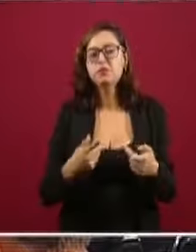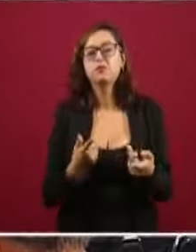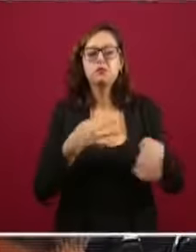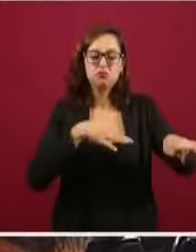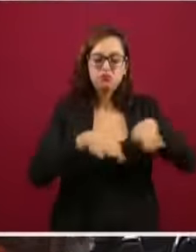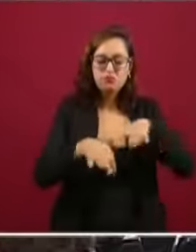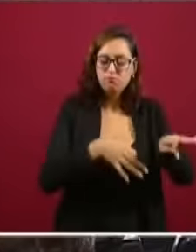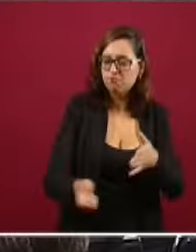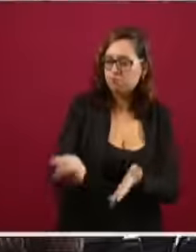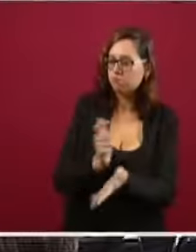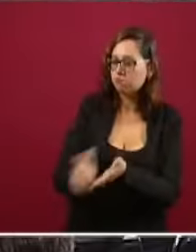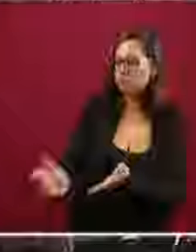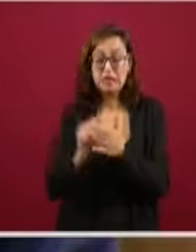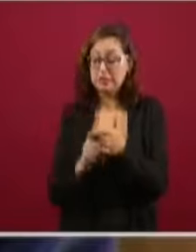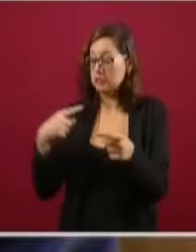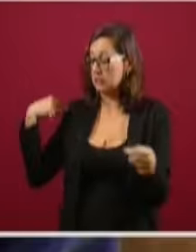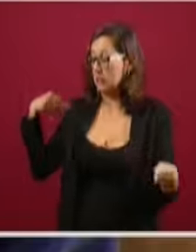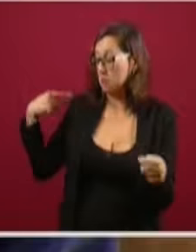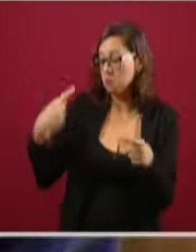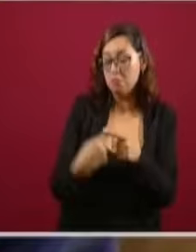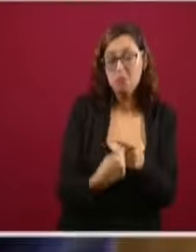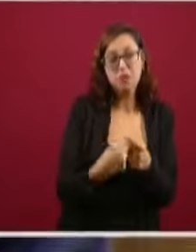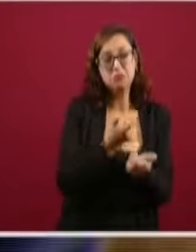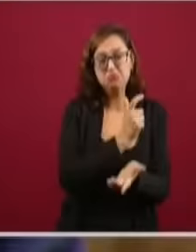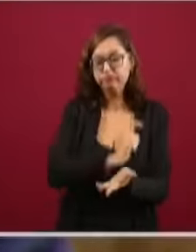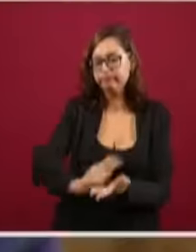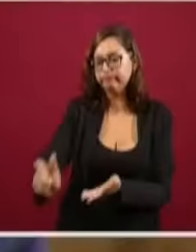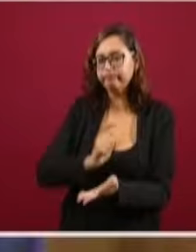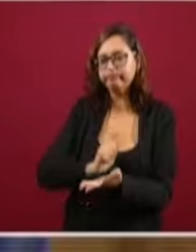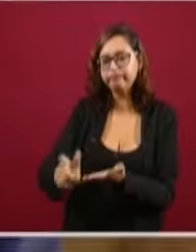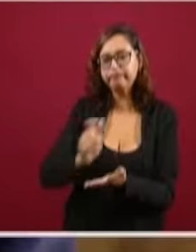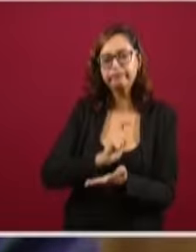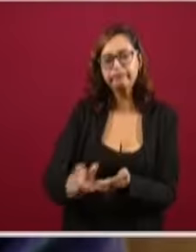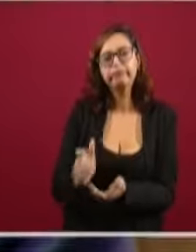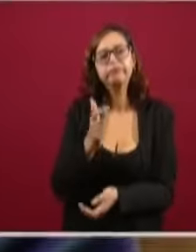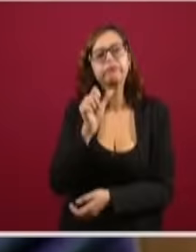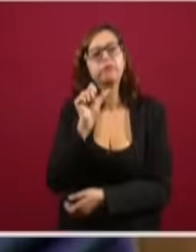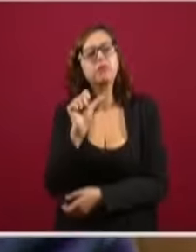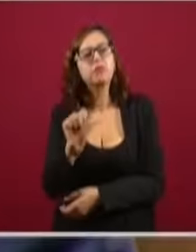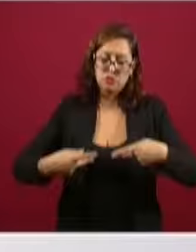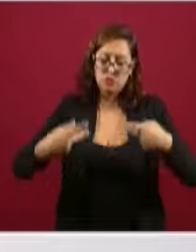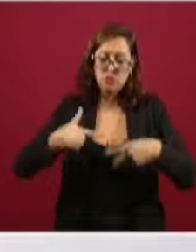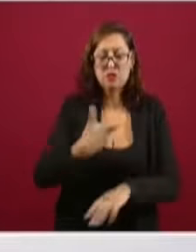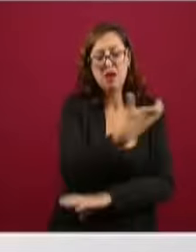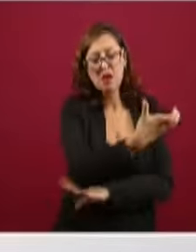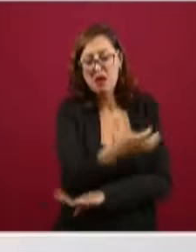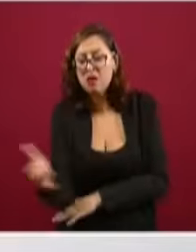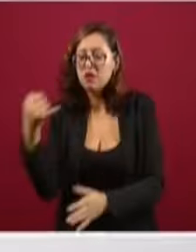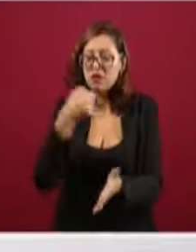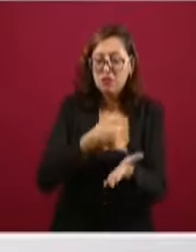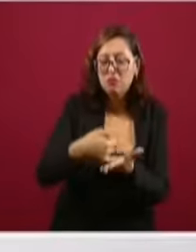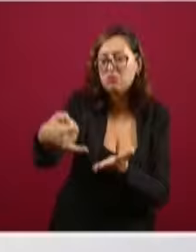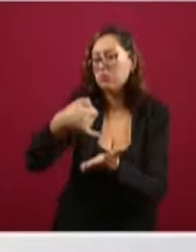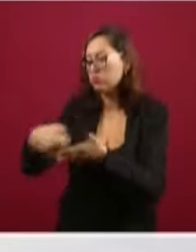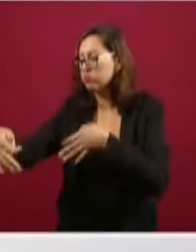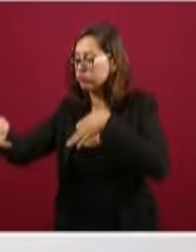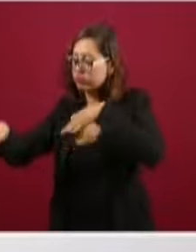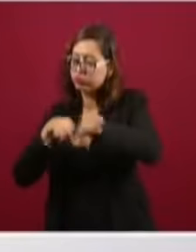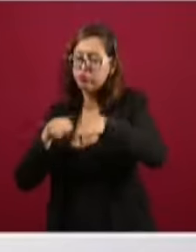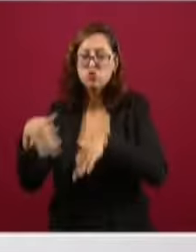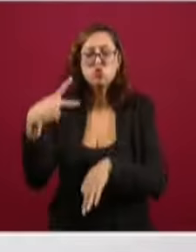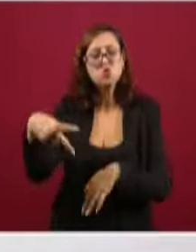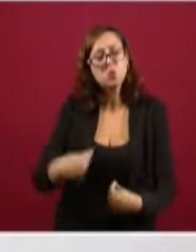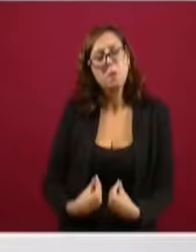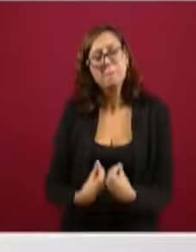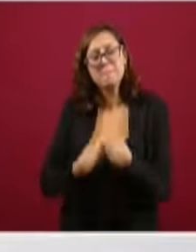del pueblo de México, afirmó que en los primeros 9 meses del año se han conseguido ahorros por 149 mil millones de